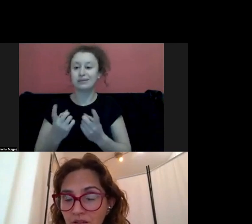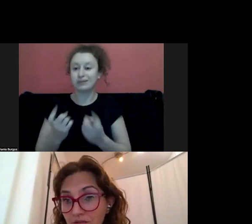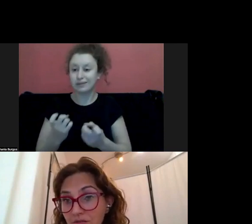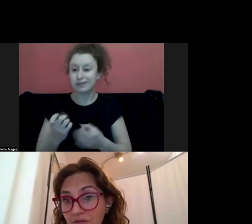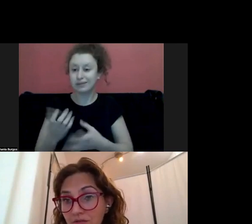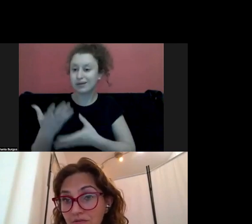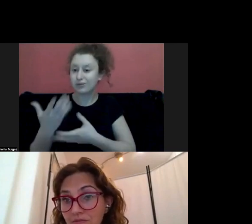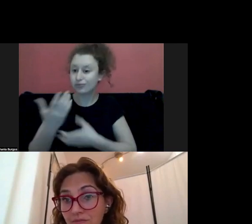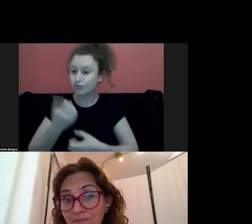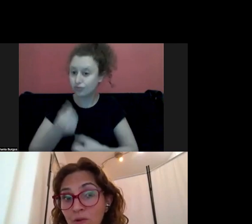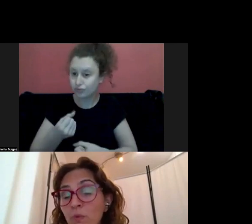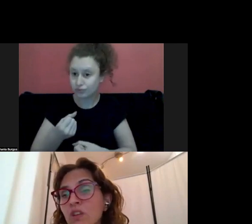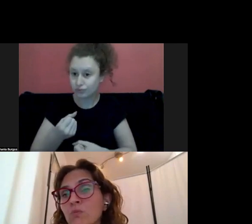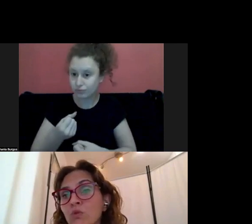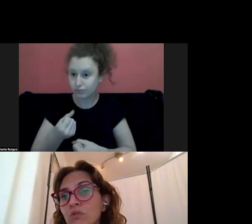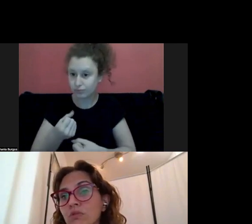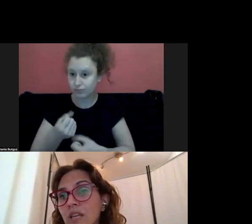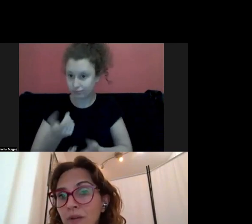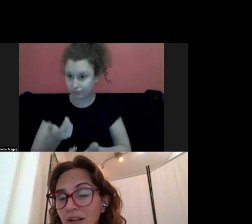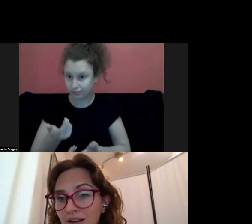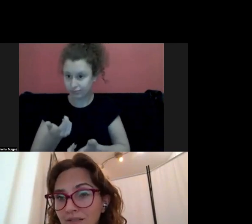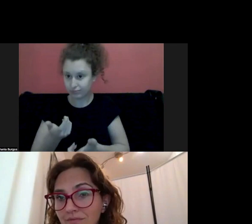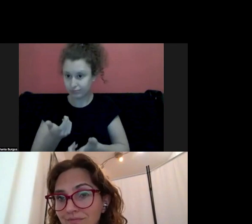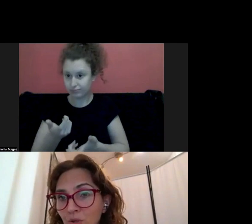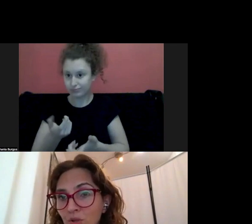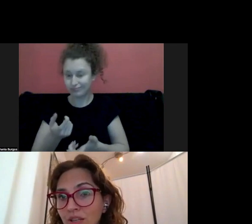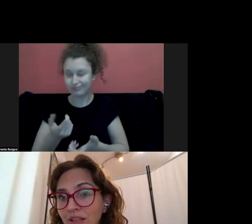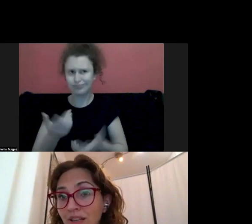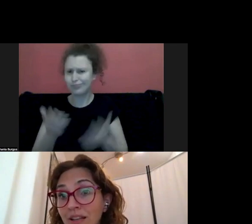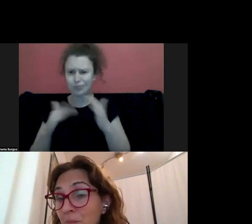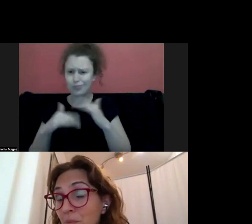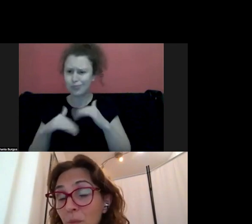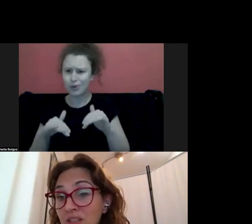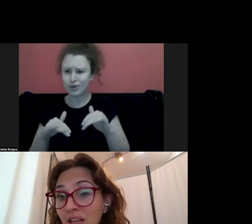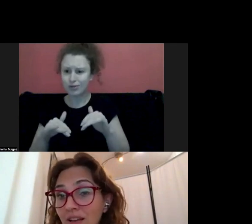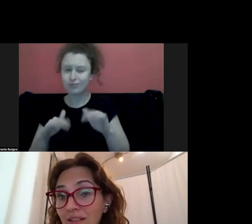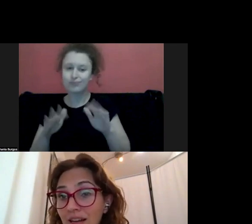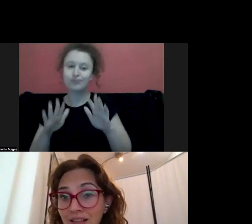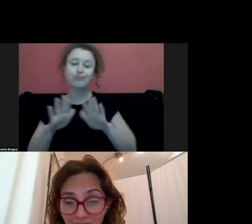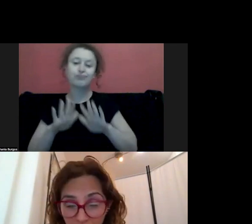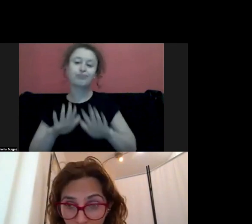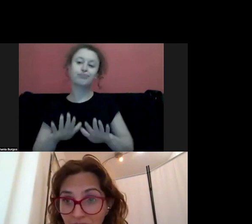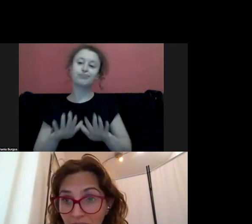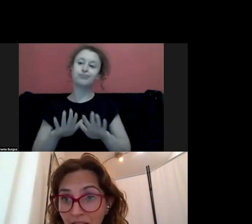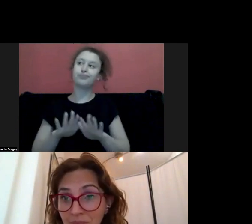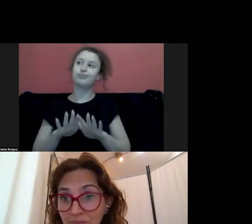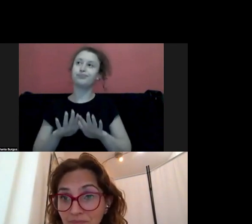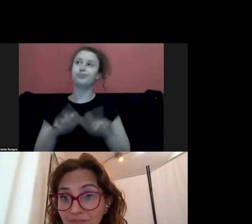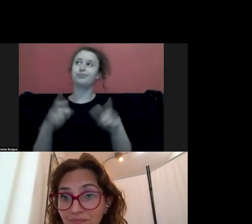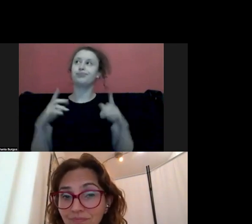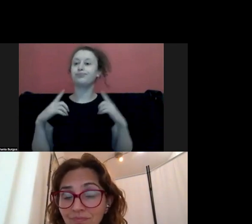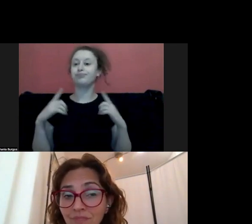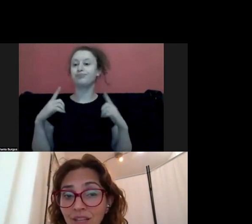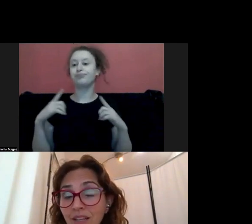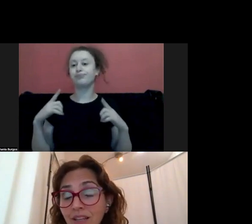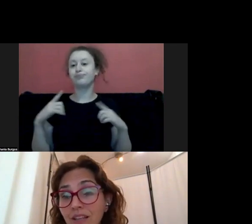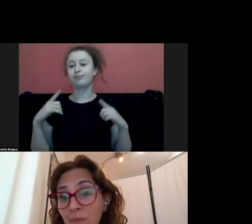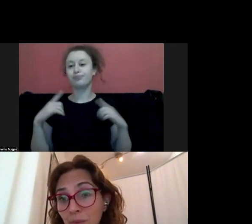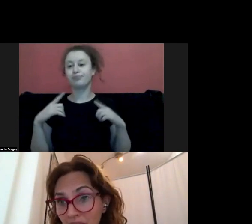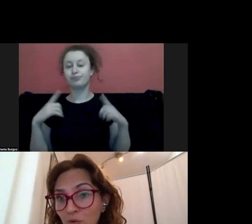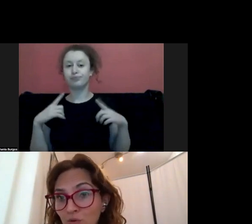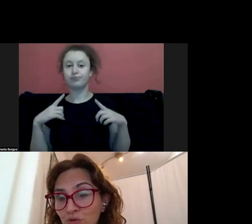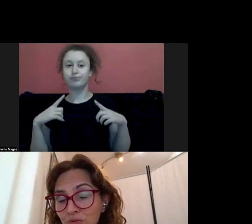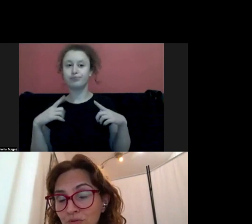posible. No podemos esperar porque el tiempo pasa, las criaturas crecen